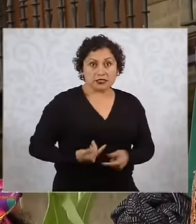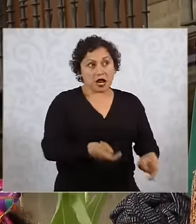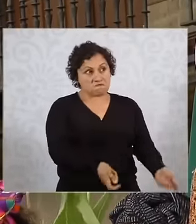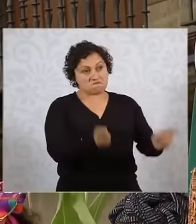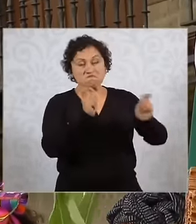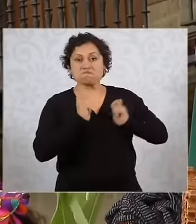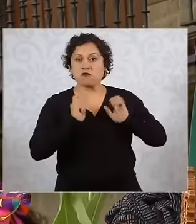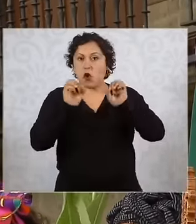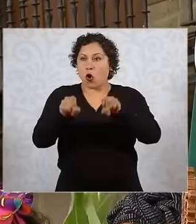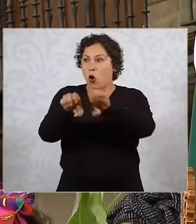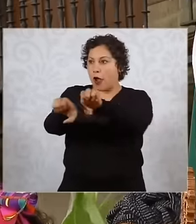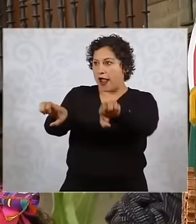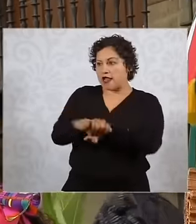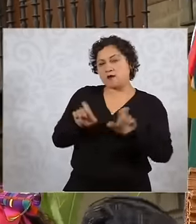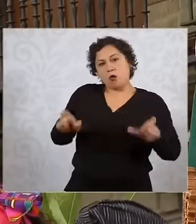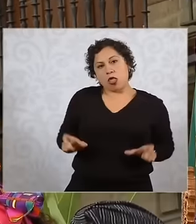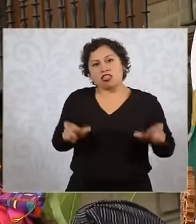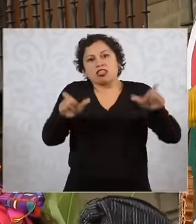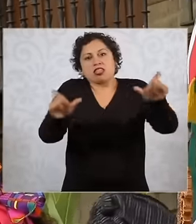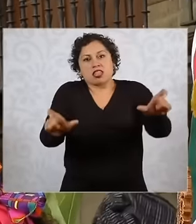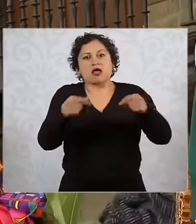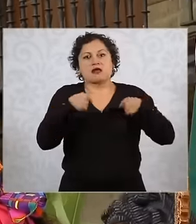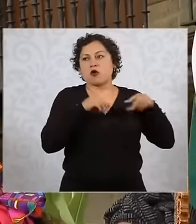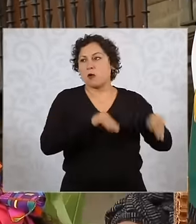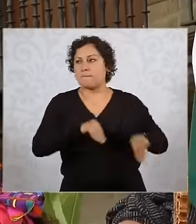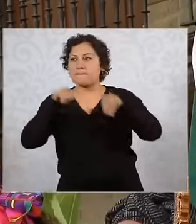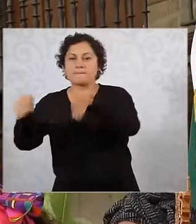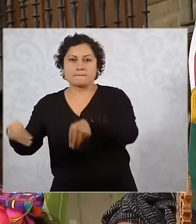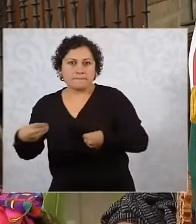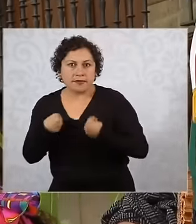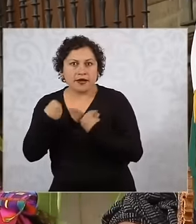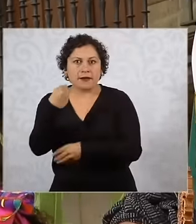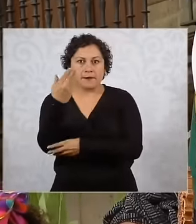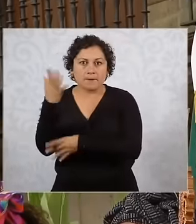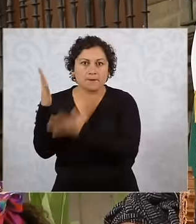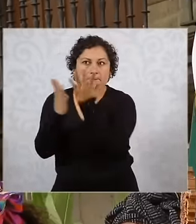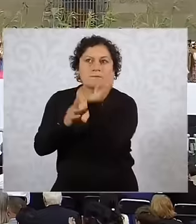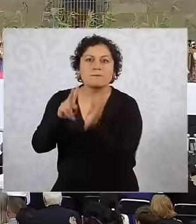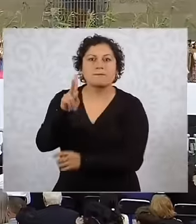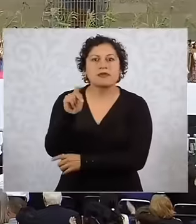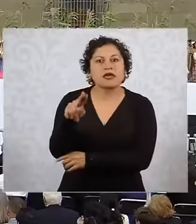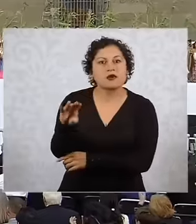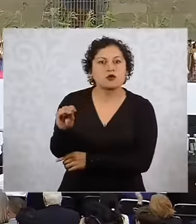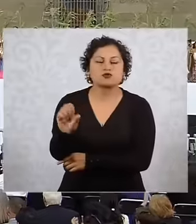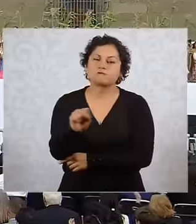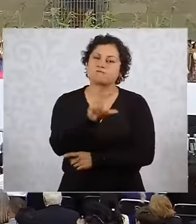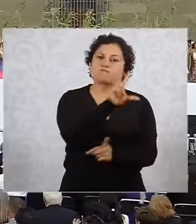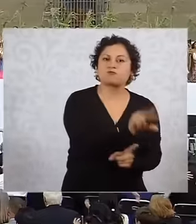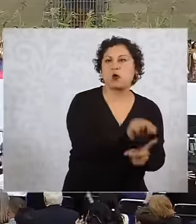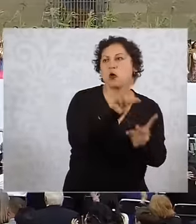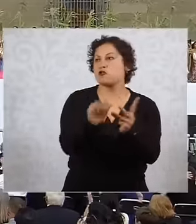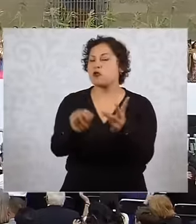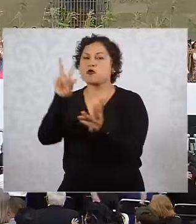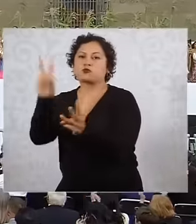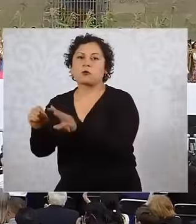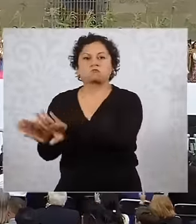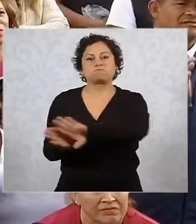ni tampoco viviré en Los Pinos. Vamos a vivir acá, en Palacio Nacional.